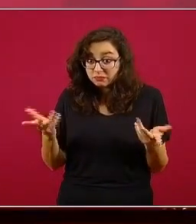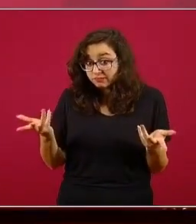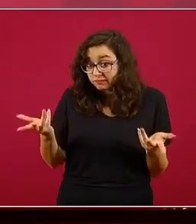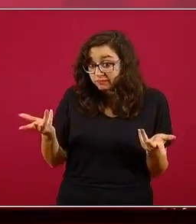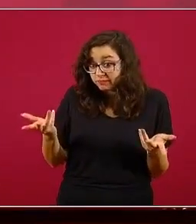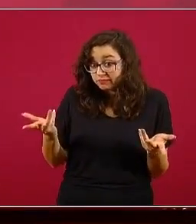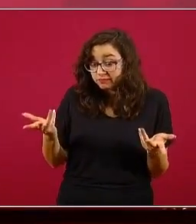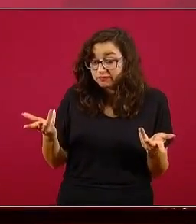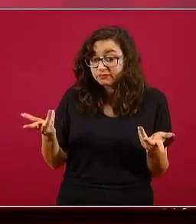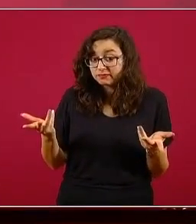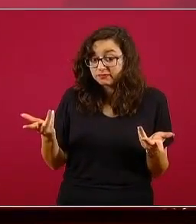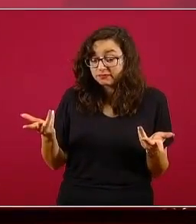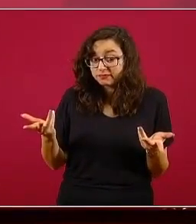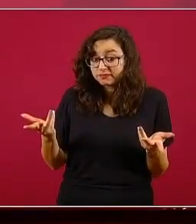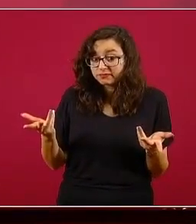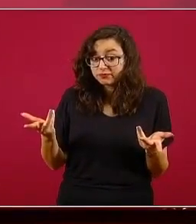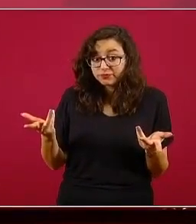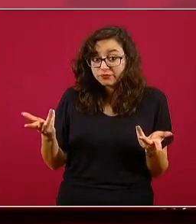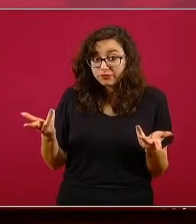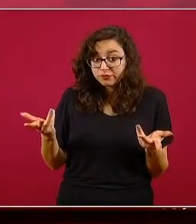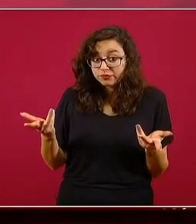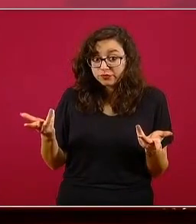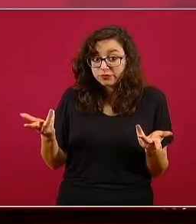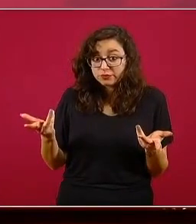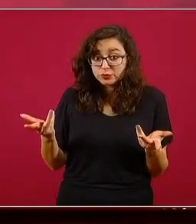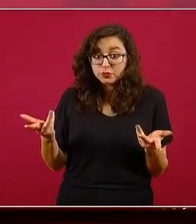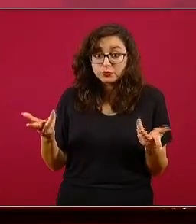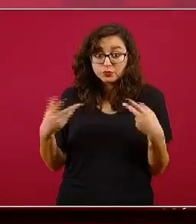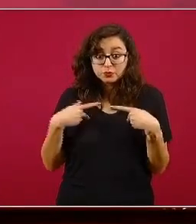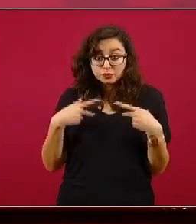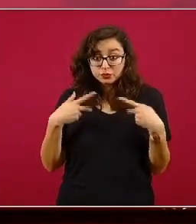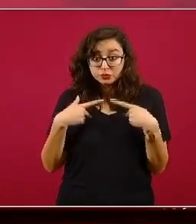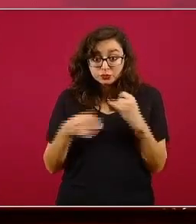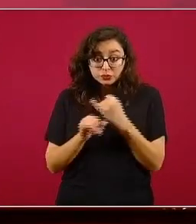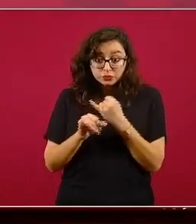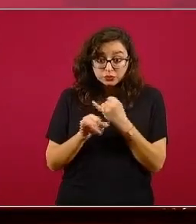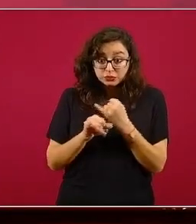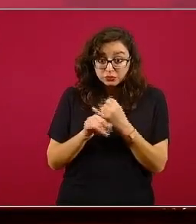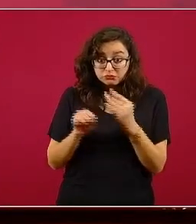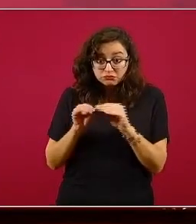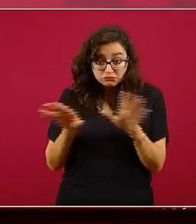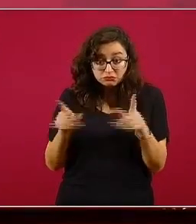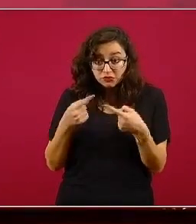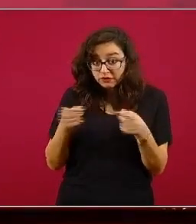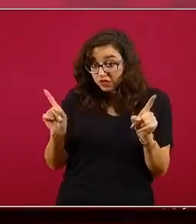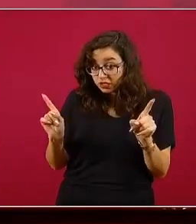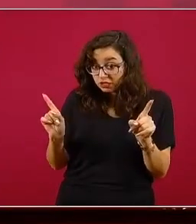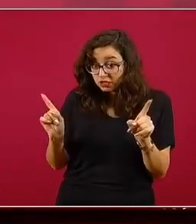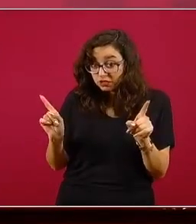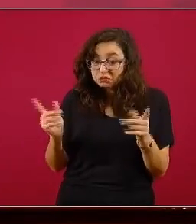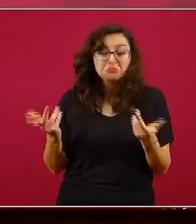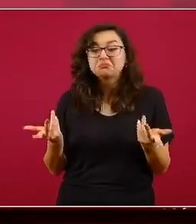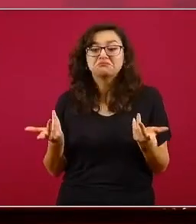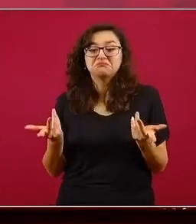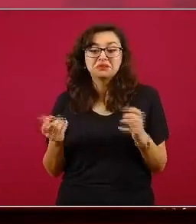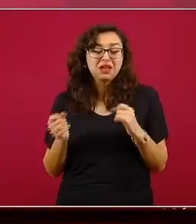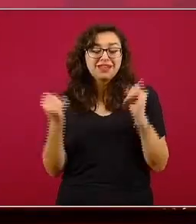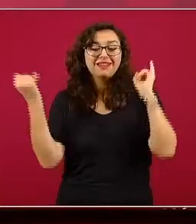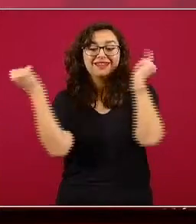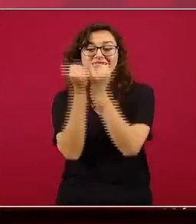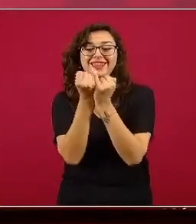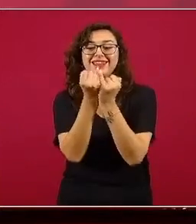¿Es distinto al que dicen las personas que participan en las redes sociales? Es el mismo.